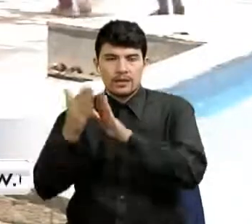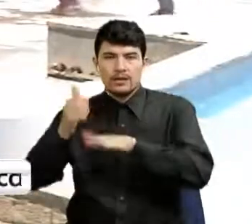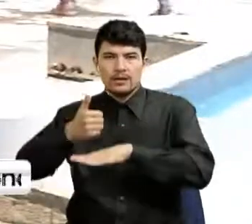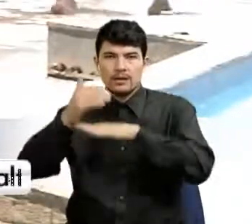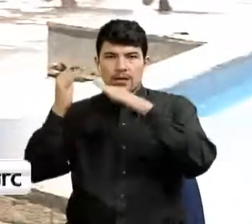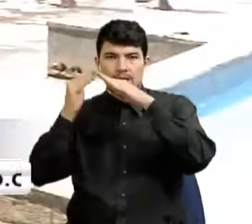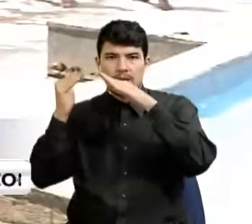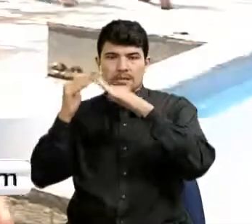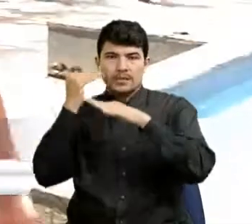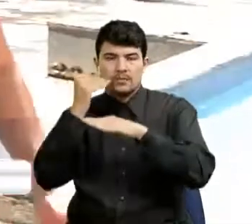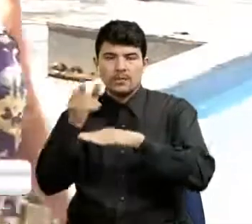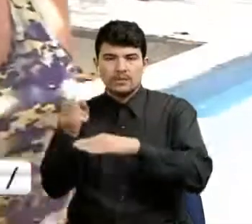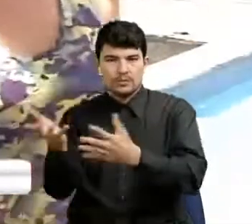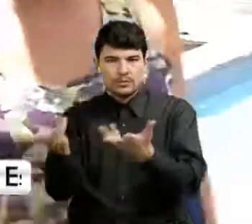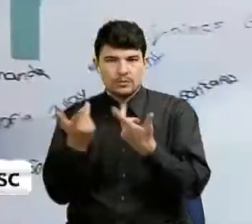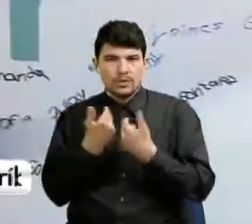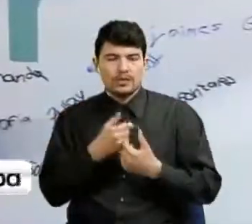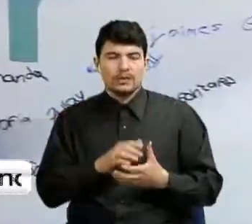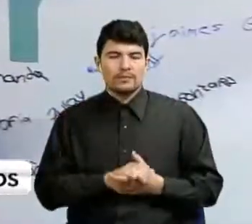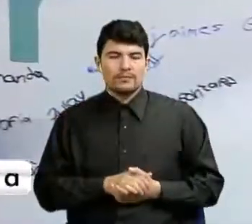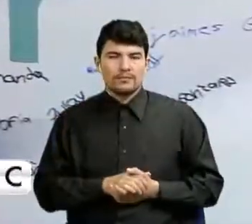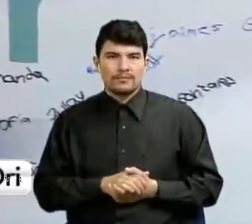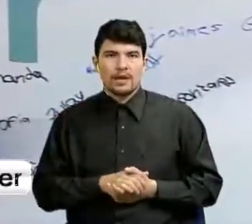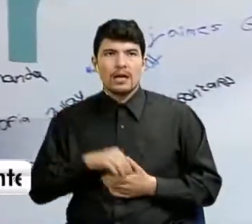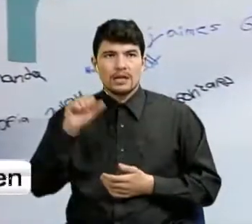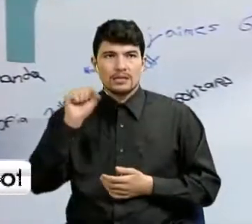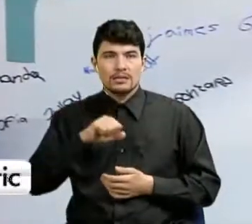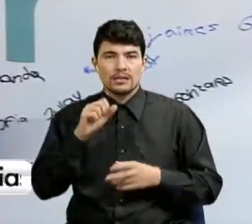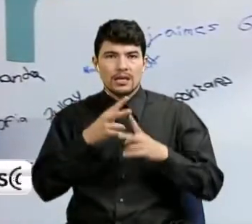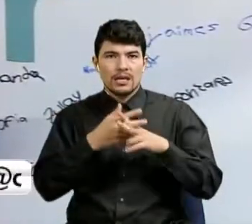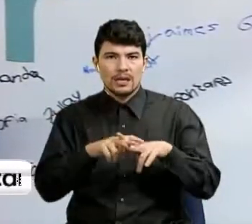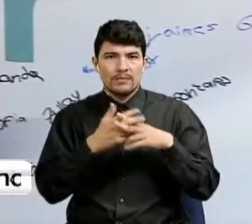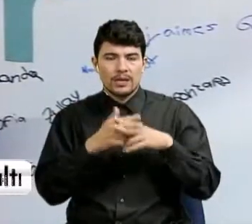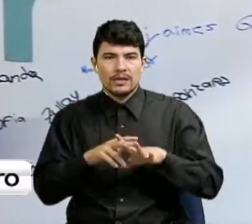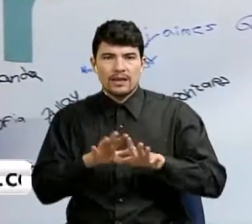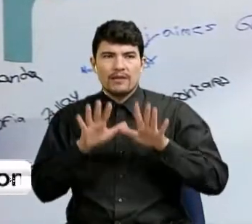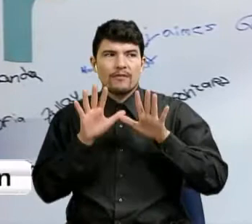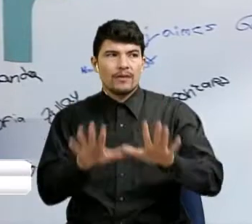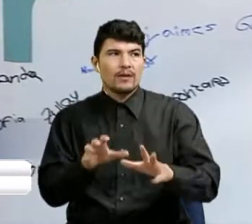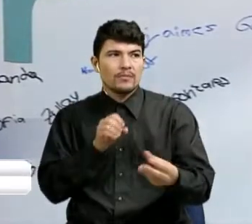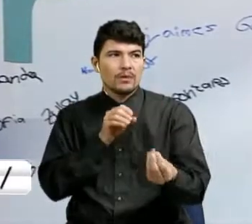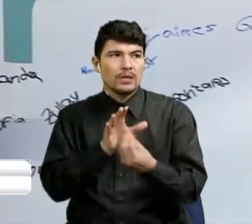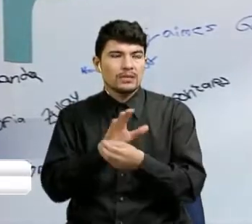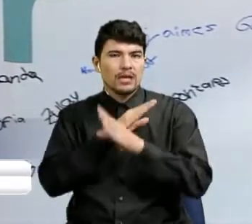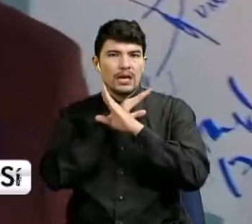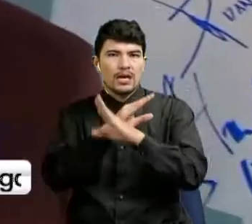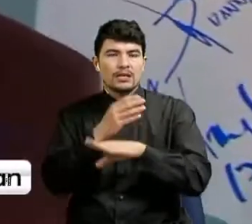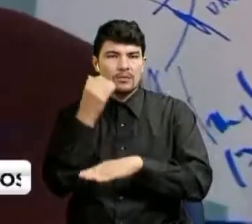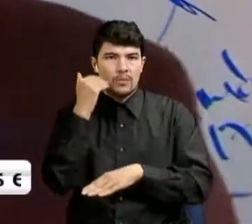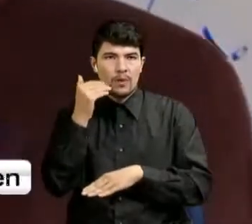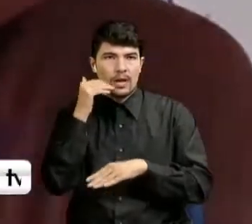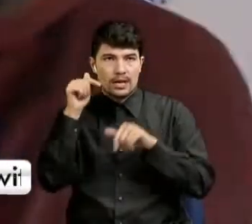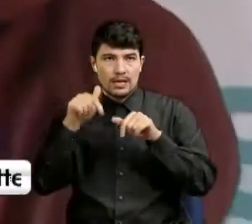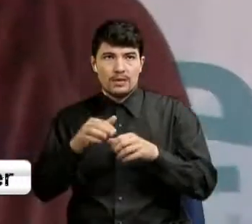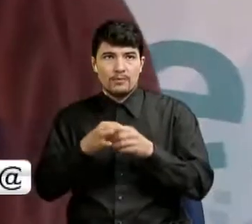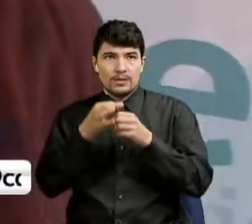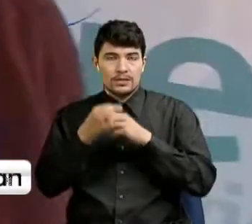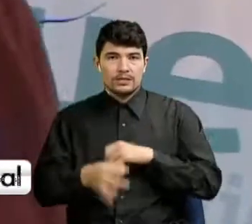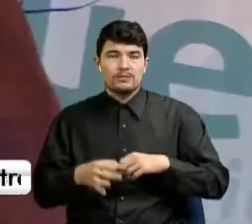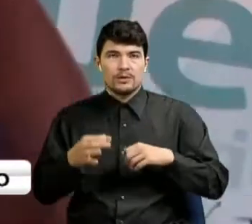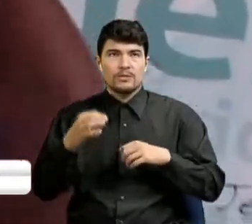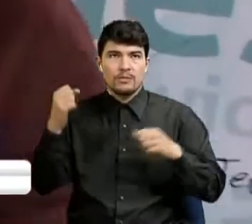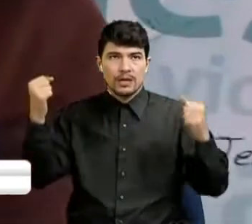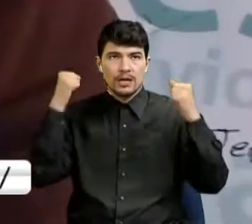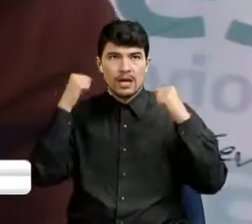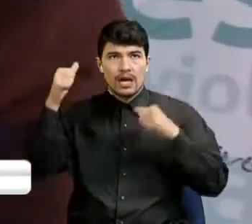y eso fue lo que nos contaron como herramienta para frenar la violencia en contra de la mujer en el municipio de piedecuesta se firmó